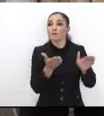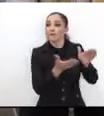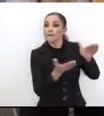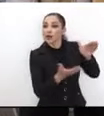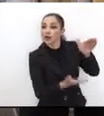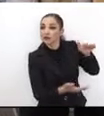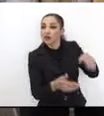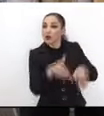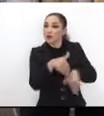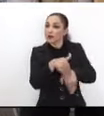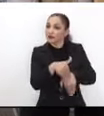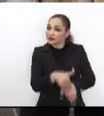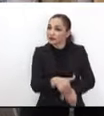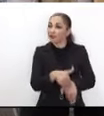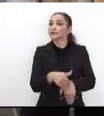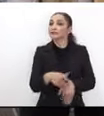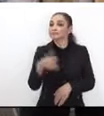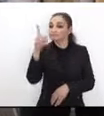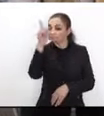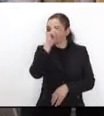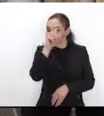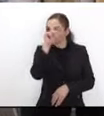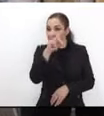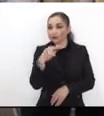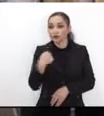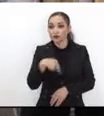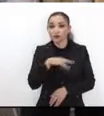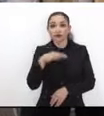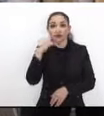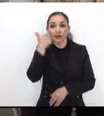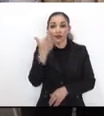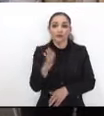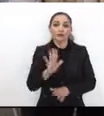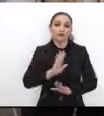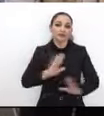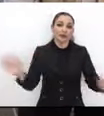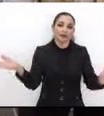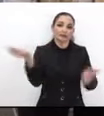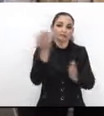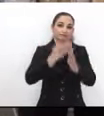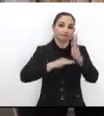queremos, lo que tú quieres, lo que nosotros queremos, que es librar rápido ya esta